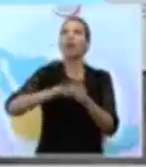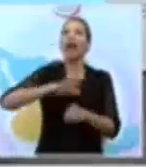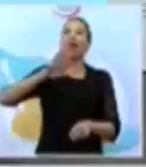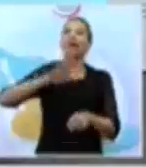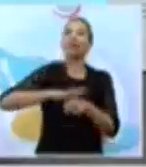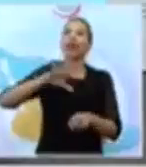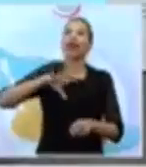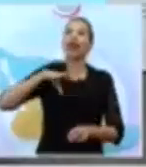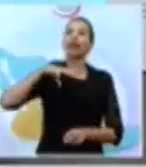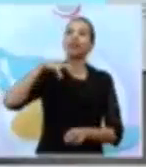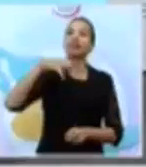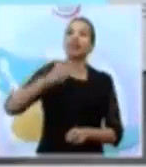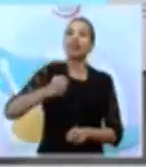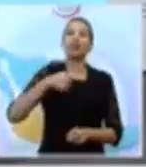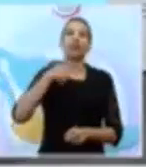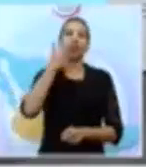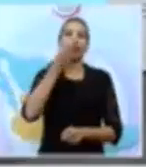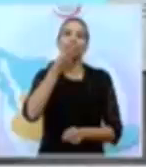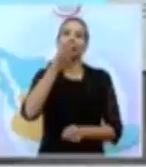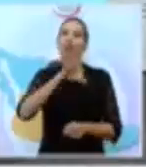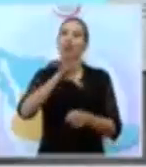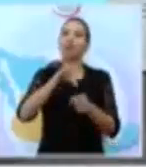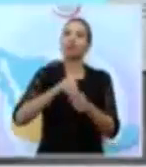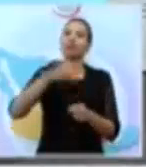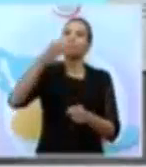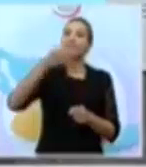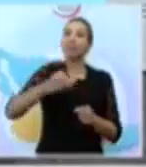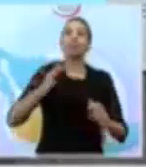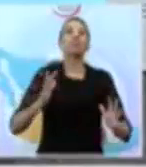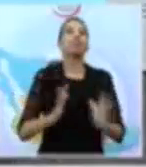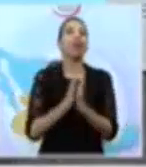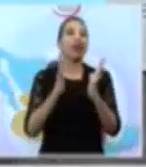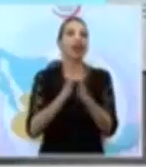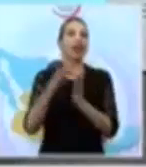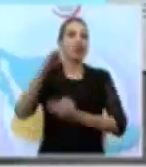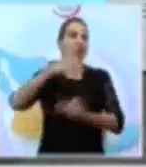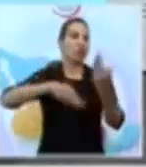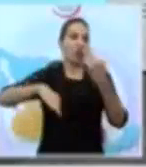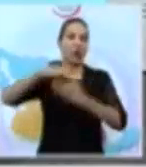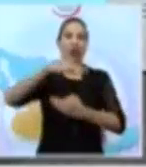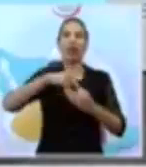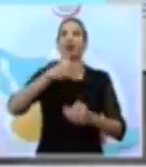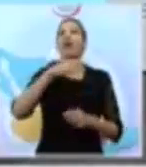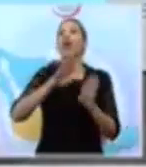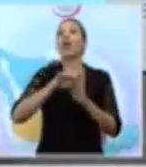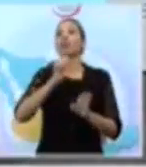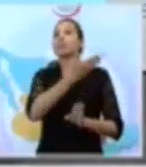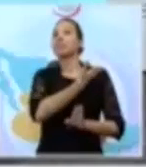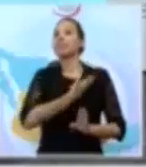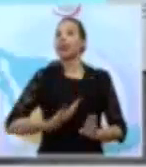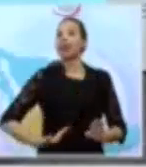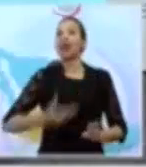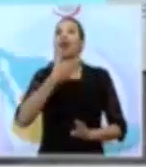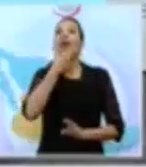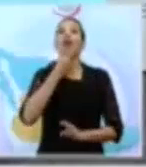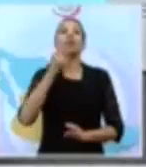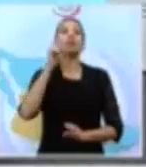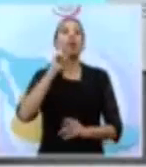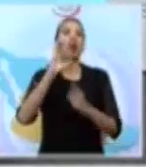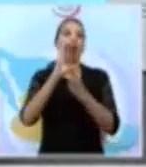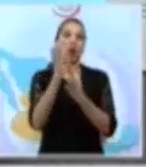esfuerzos, agradezco la disposición y participación de las y los presidentes de